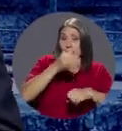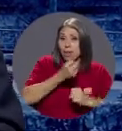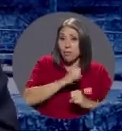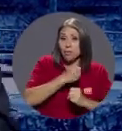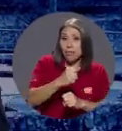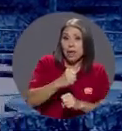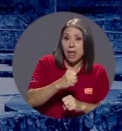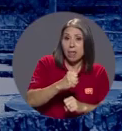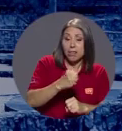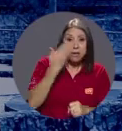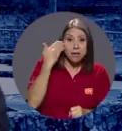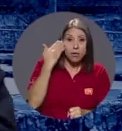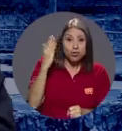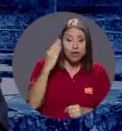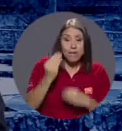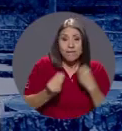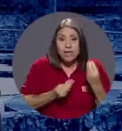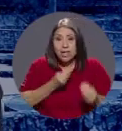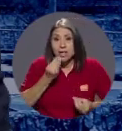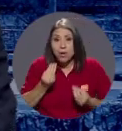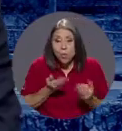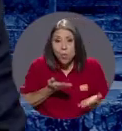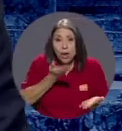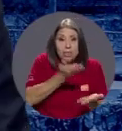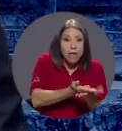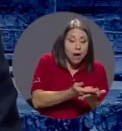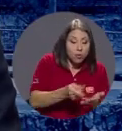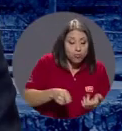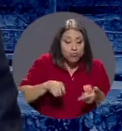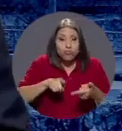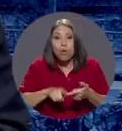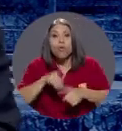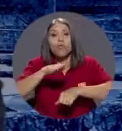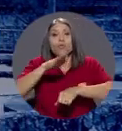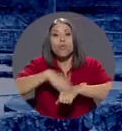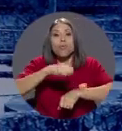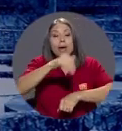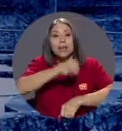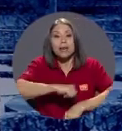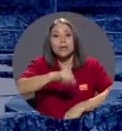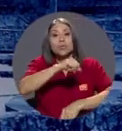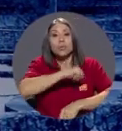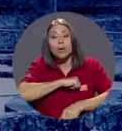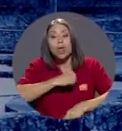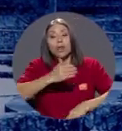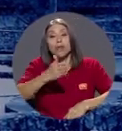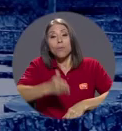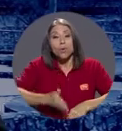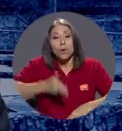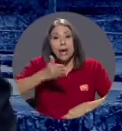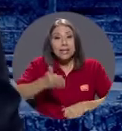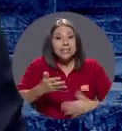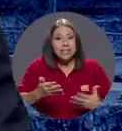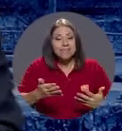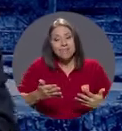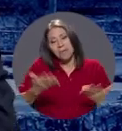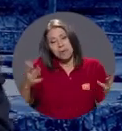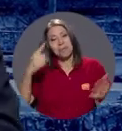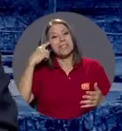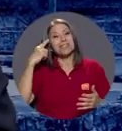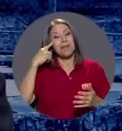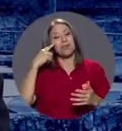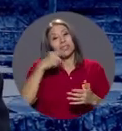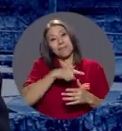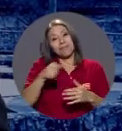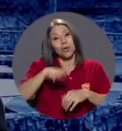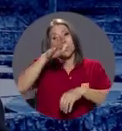culpa de la municipalidad que no sabe, o el gobierno local que no sabe llegar y plantearlo, culpa de las autoridades, la burocracia. Bueno, ahí